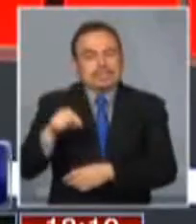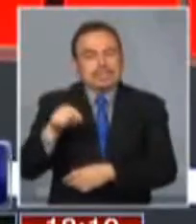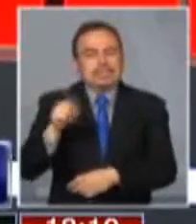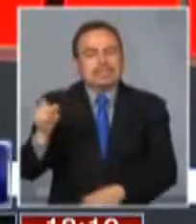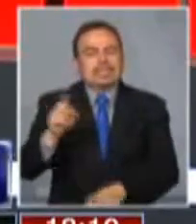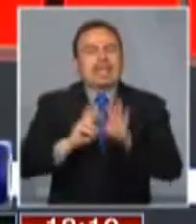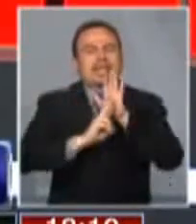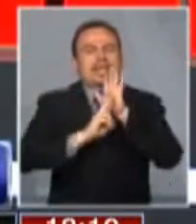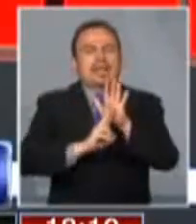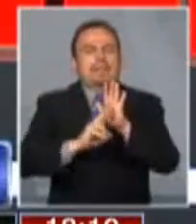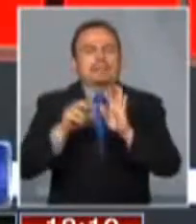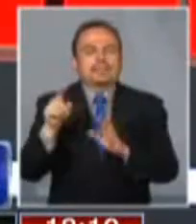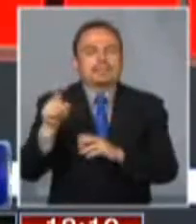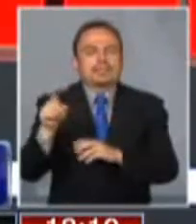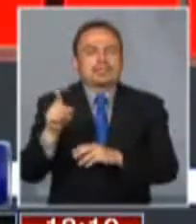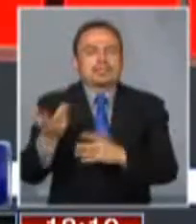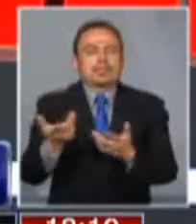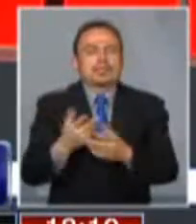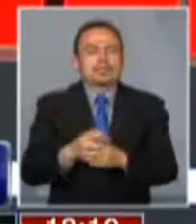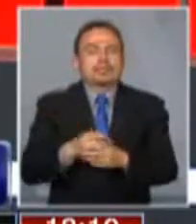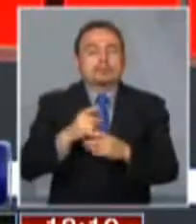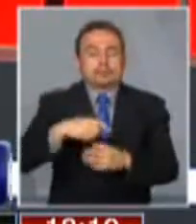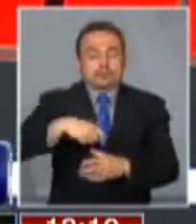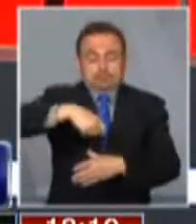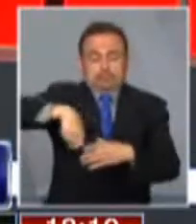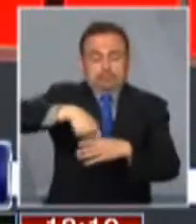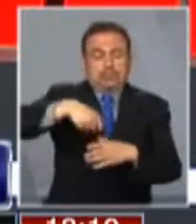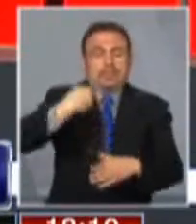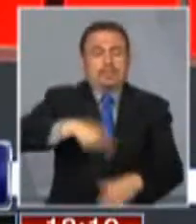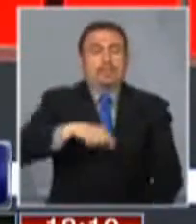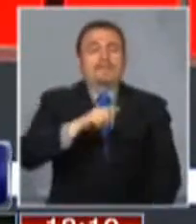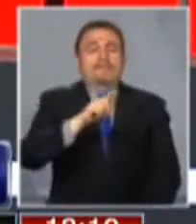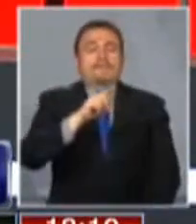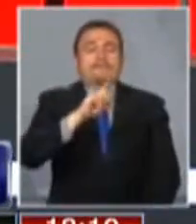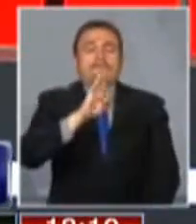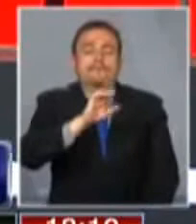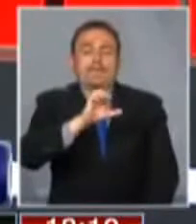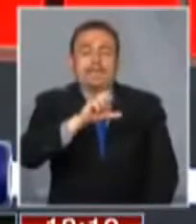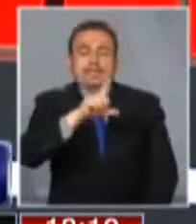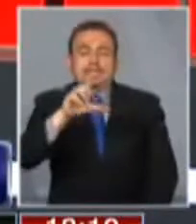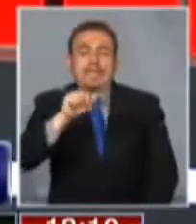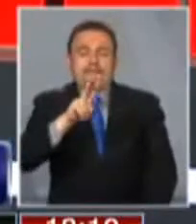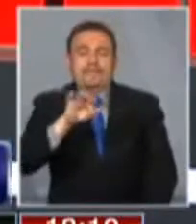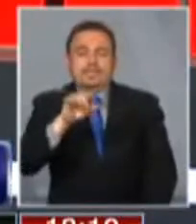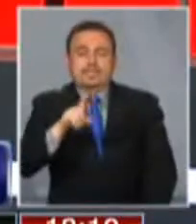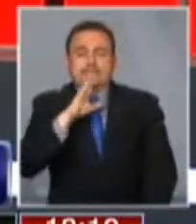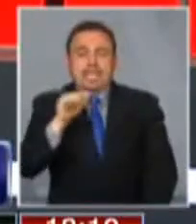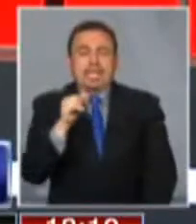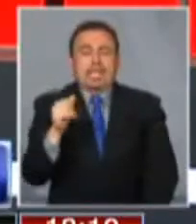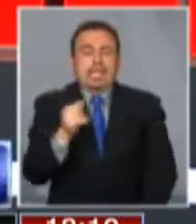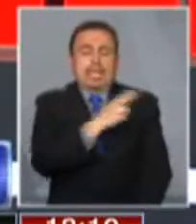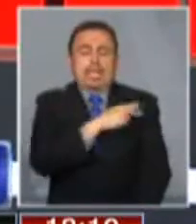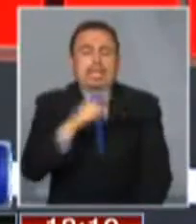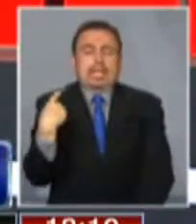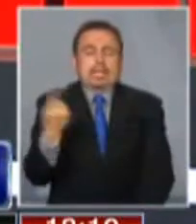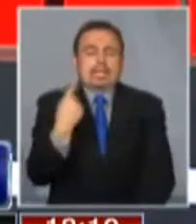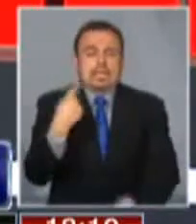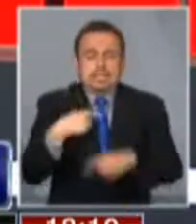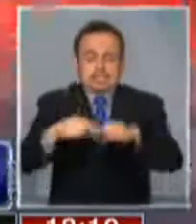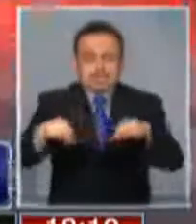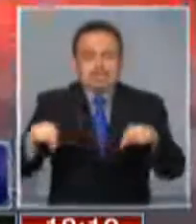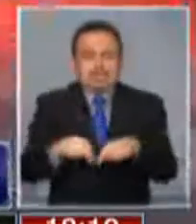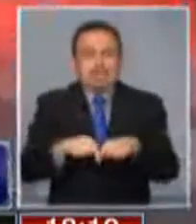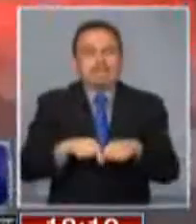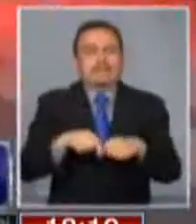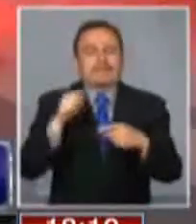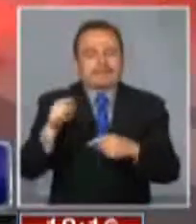con el representante del Polo Gastronómico Bellavista Providencia y además gerente comercial del Patio Bellavista, Álvaro